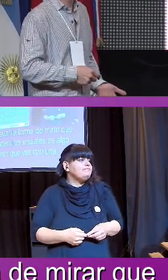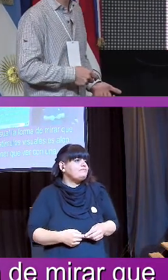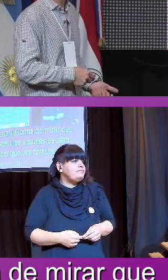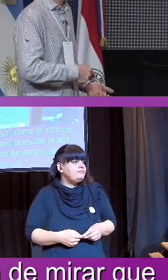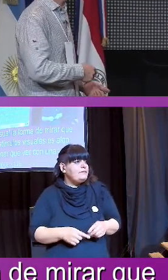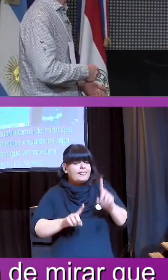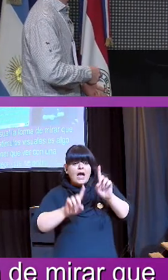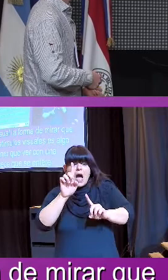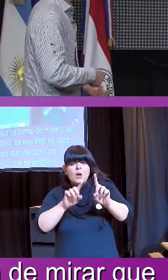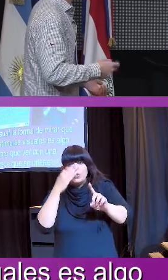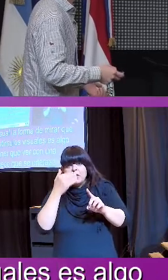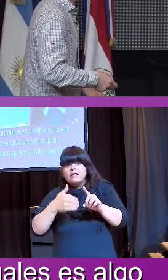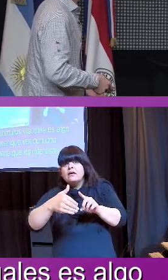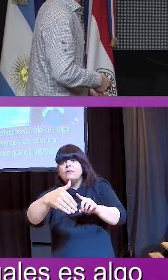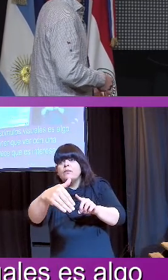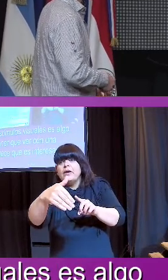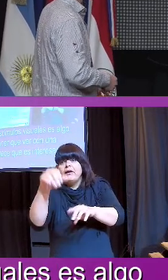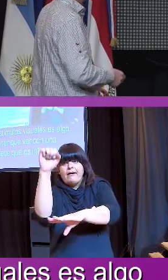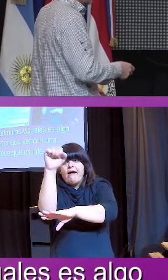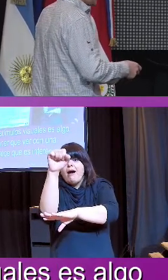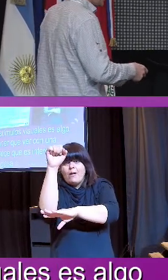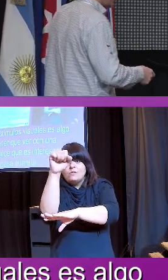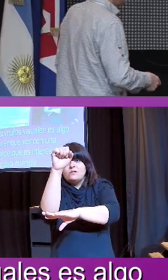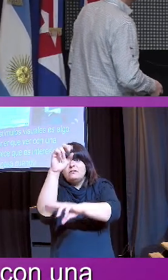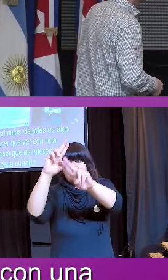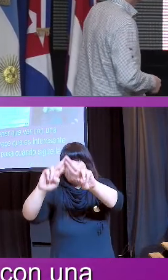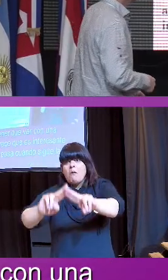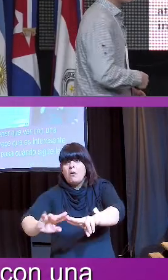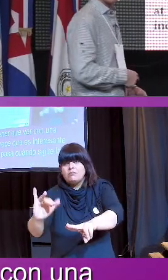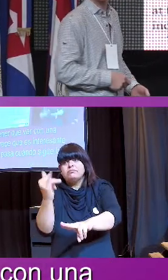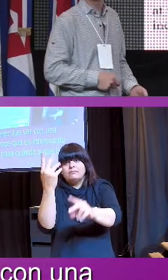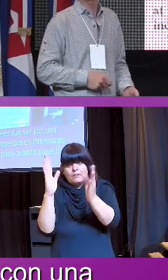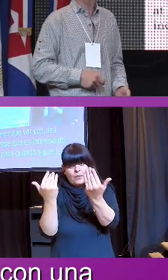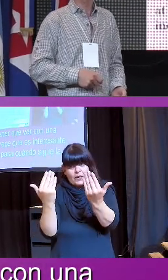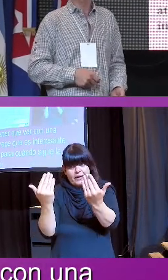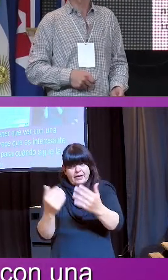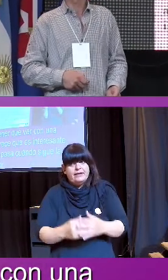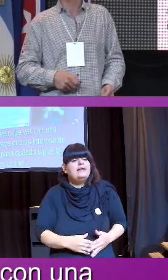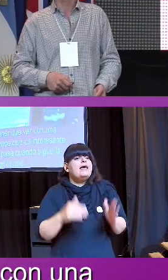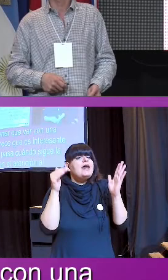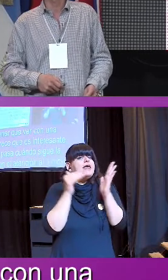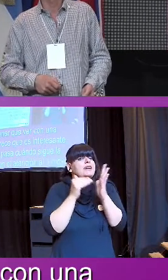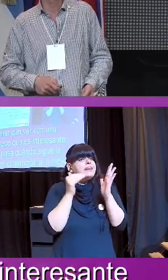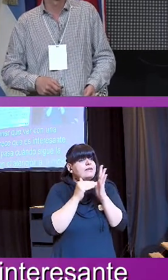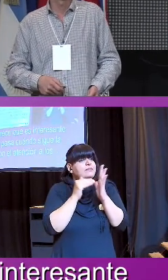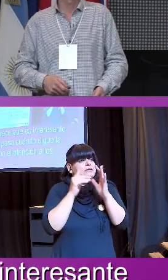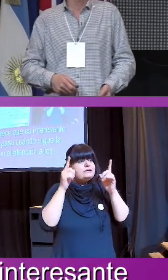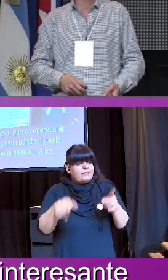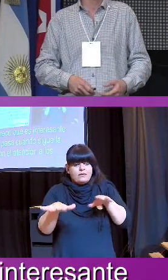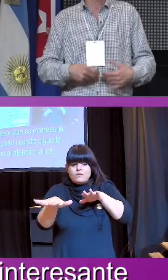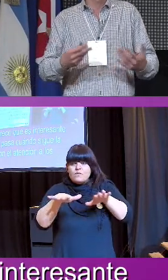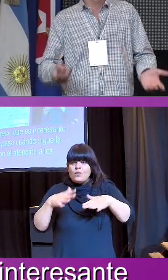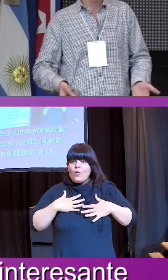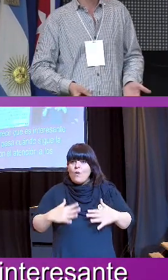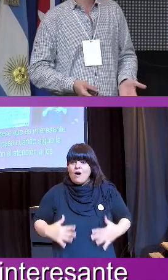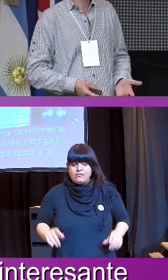es interesante tener en cuenta esto, veremos qué pasa cuando sigue la investigación. Y algo similar pasa con la atención a los movimientos biológicos. ¿Sí?